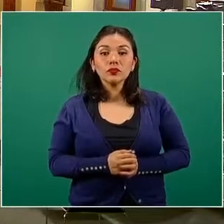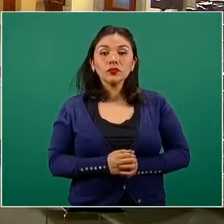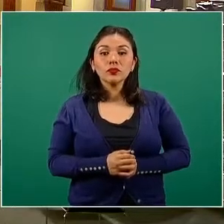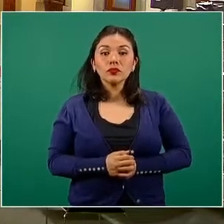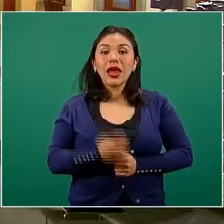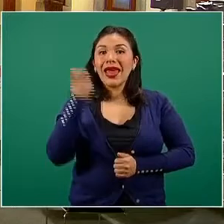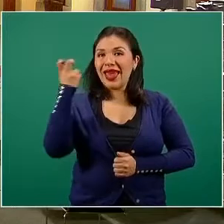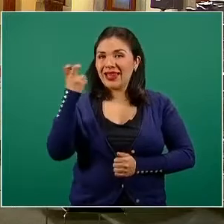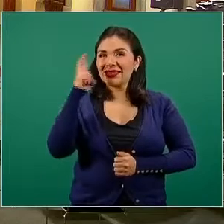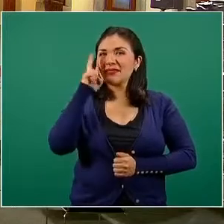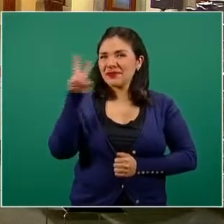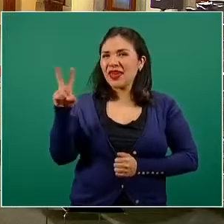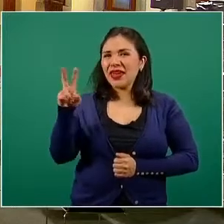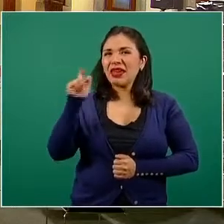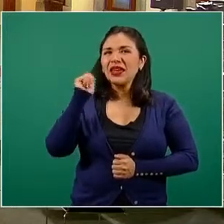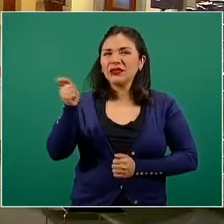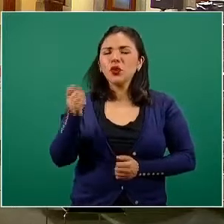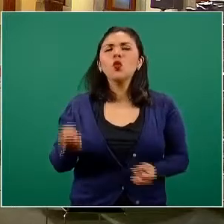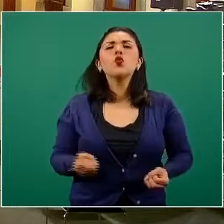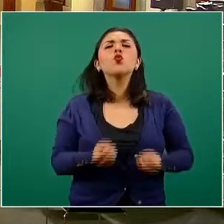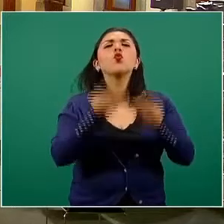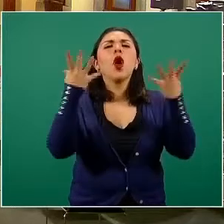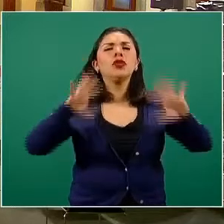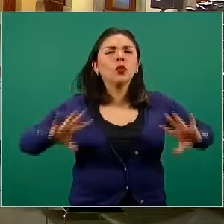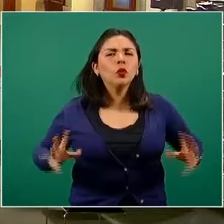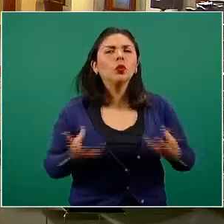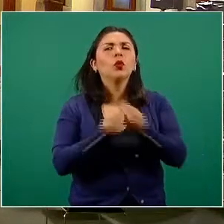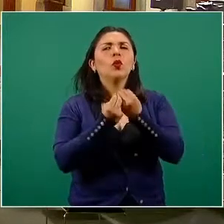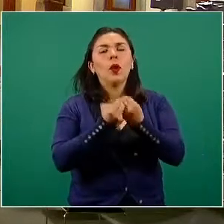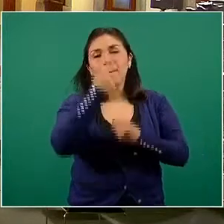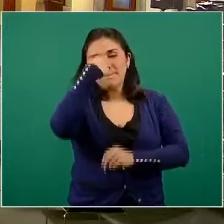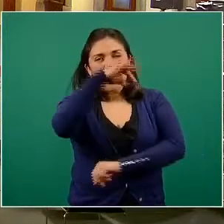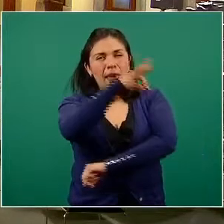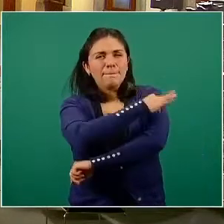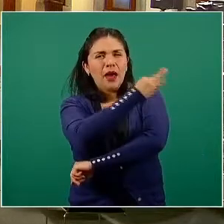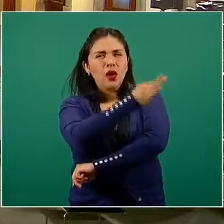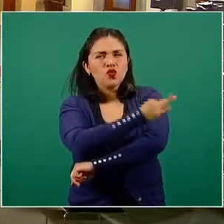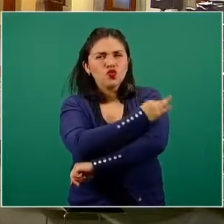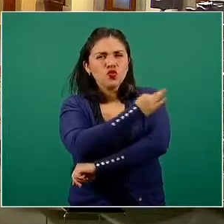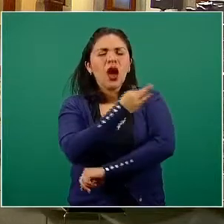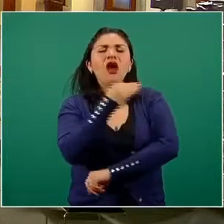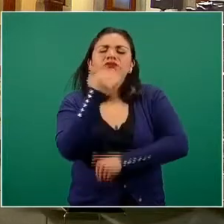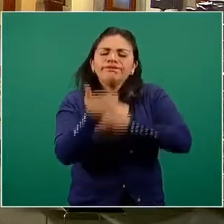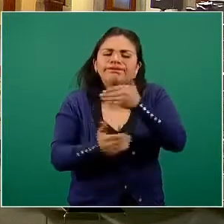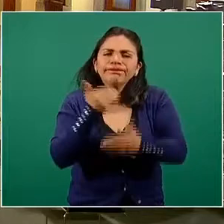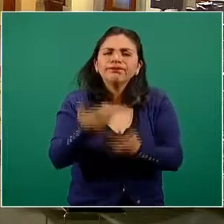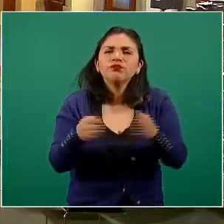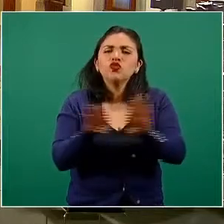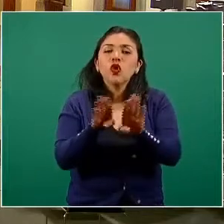Aquí lo que vemos es la cantidad acumulada de dosis, el avance que se ha tenido.